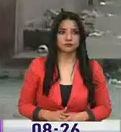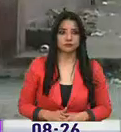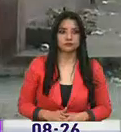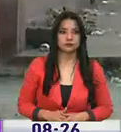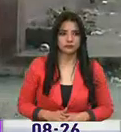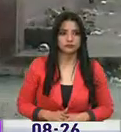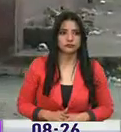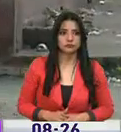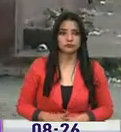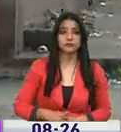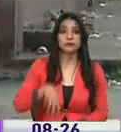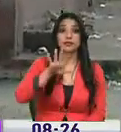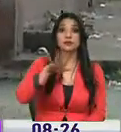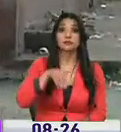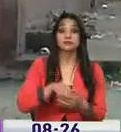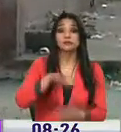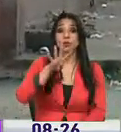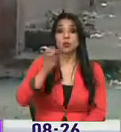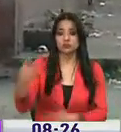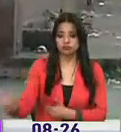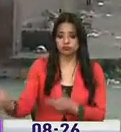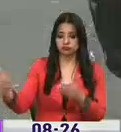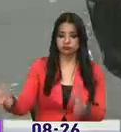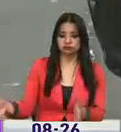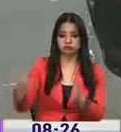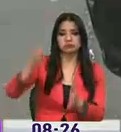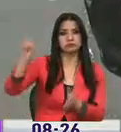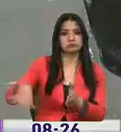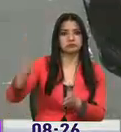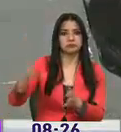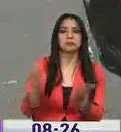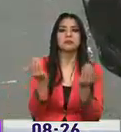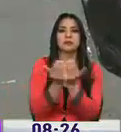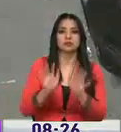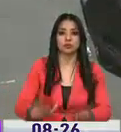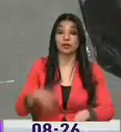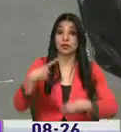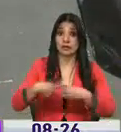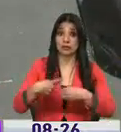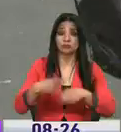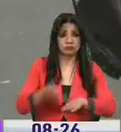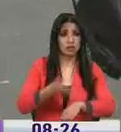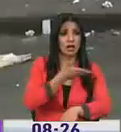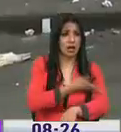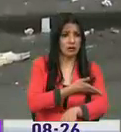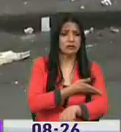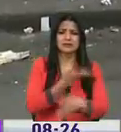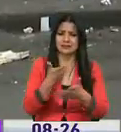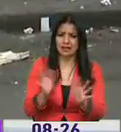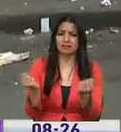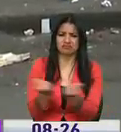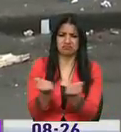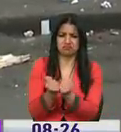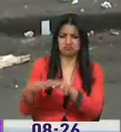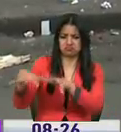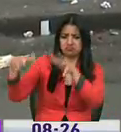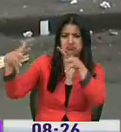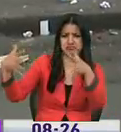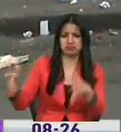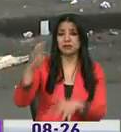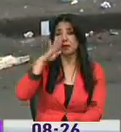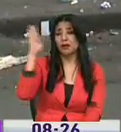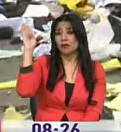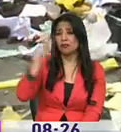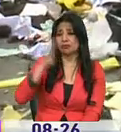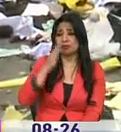Existen 5.400 contenedores de basura en Quito. En varias ocasiones han tenido sobresaturación de desechos y con ello pestilencia y derrame